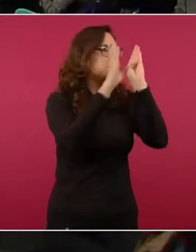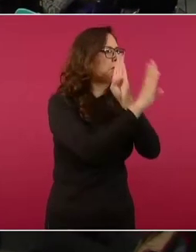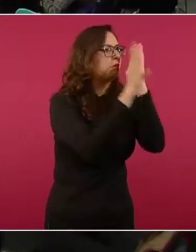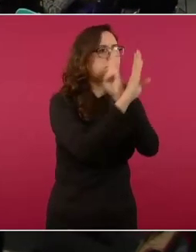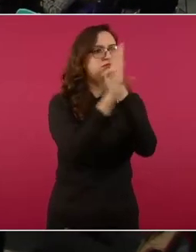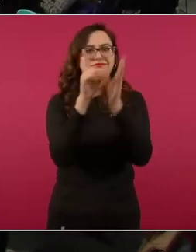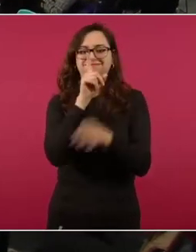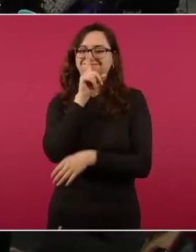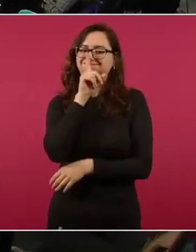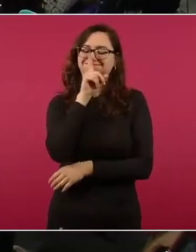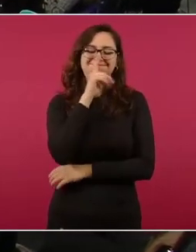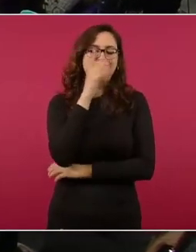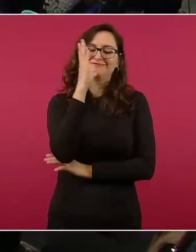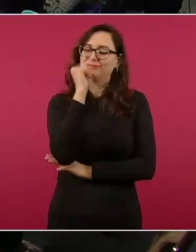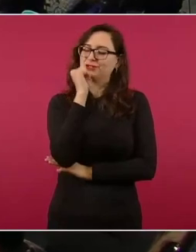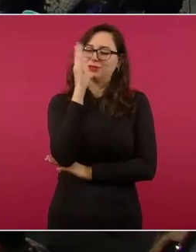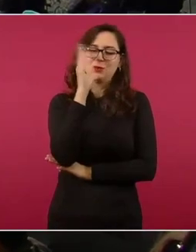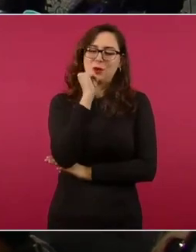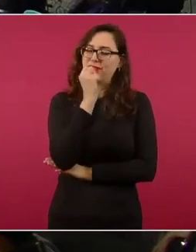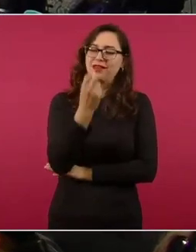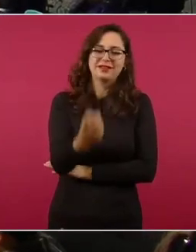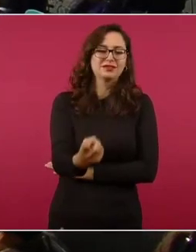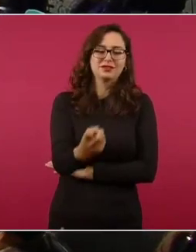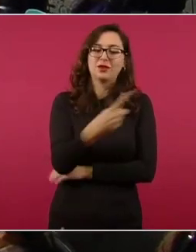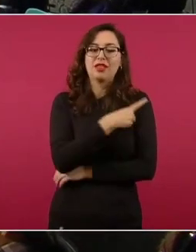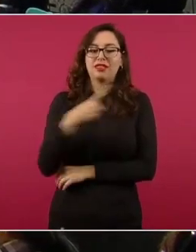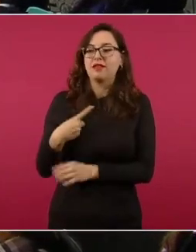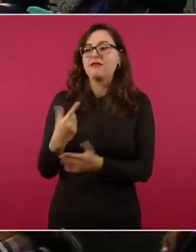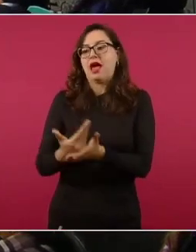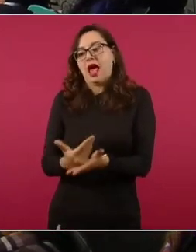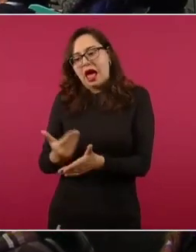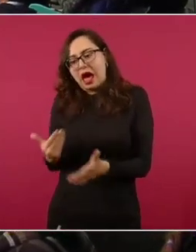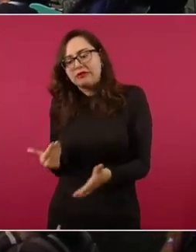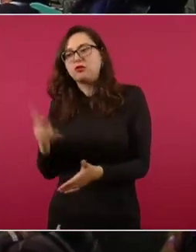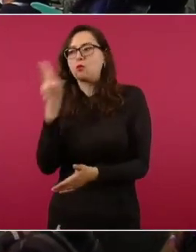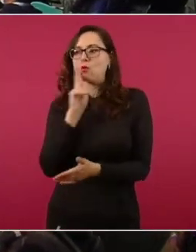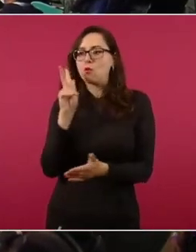gobierno va a investigar si no existe